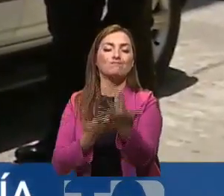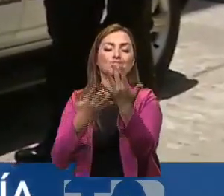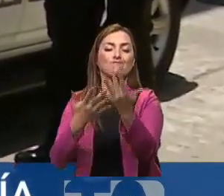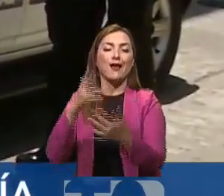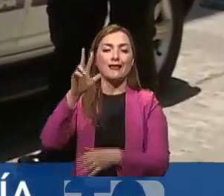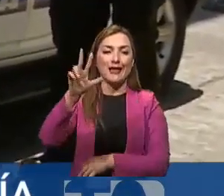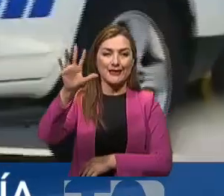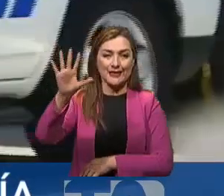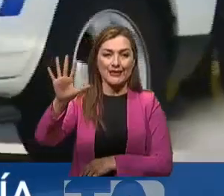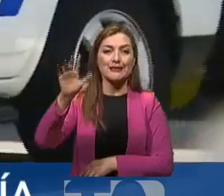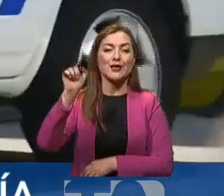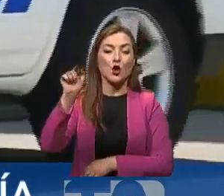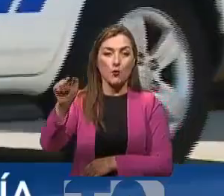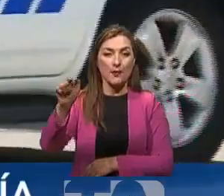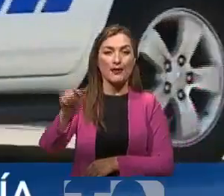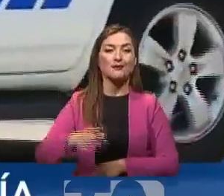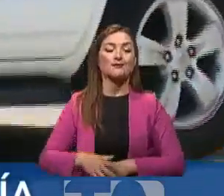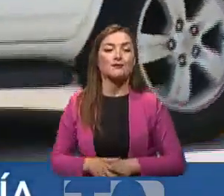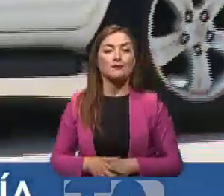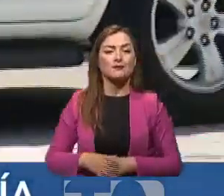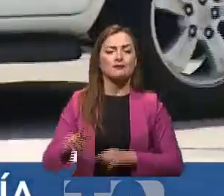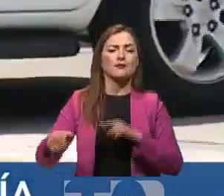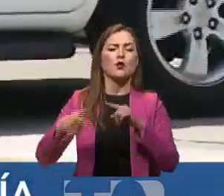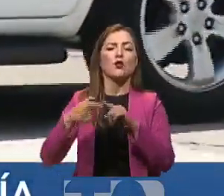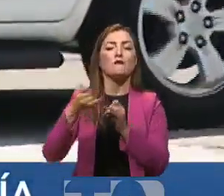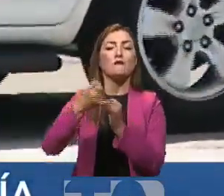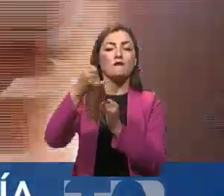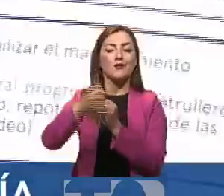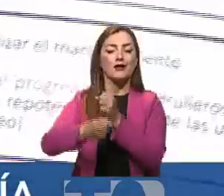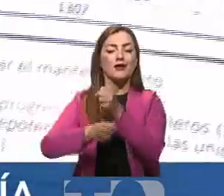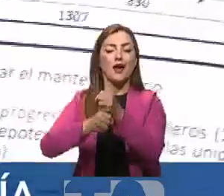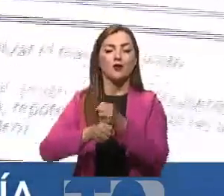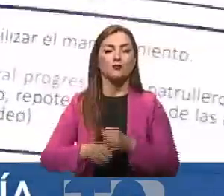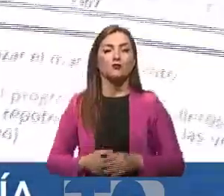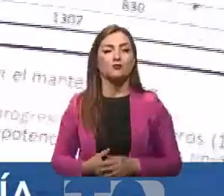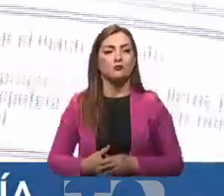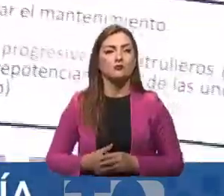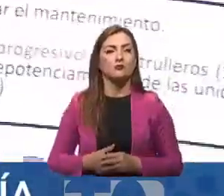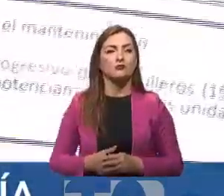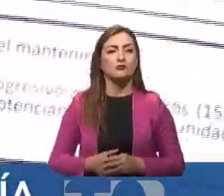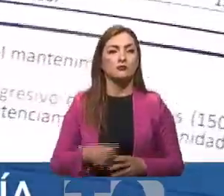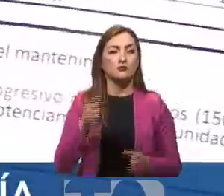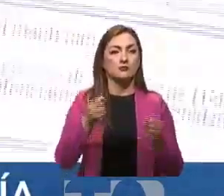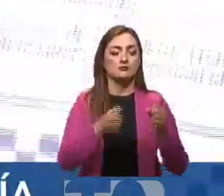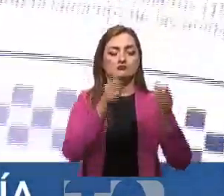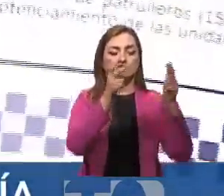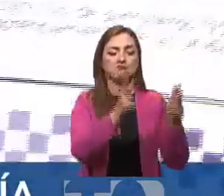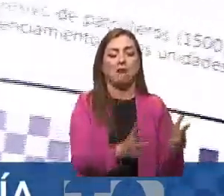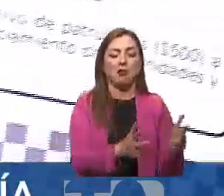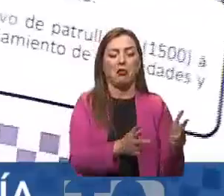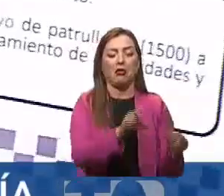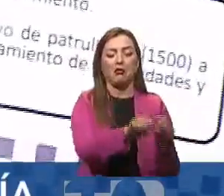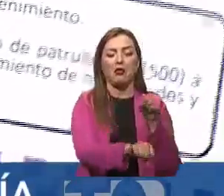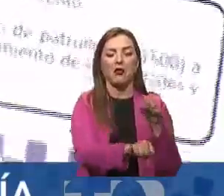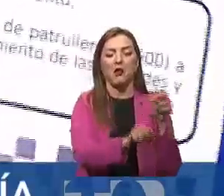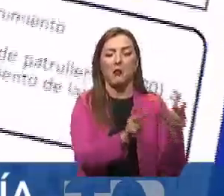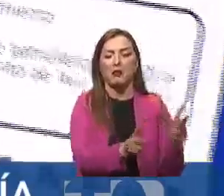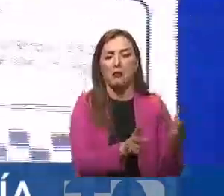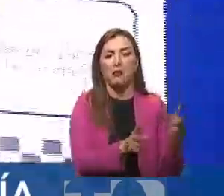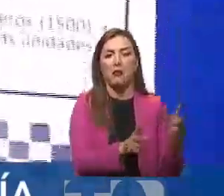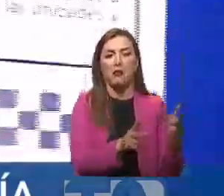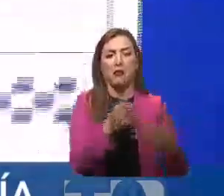alrededor de 35.000 y que llegarían a finales de año. Que estaban dañados y parados. Hoy